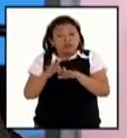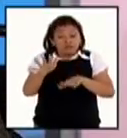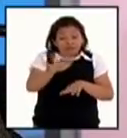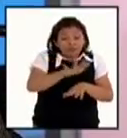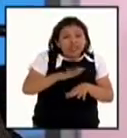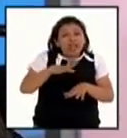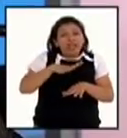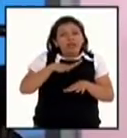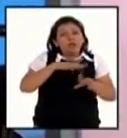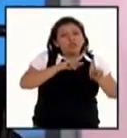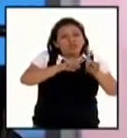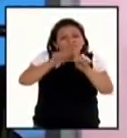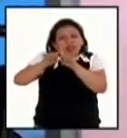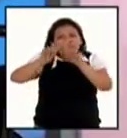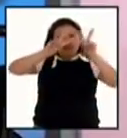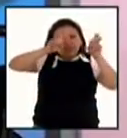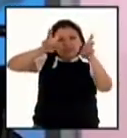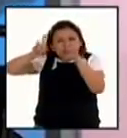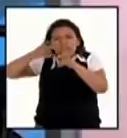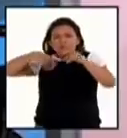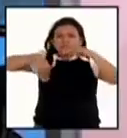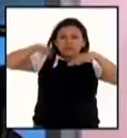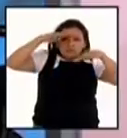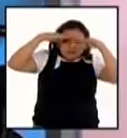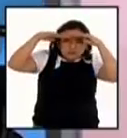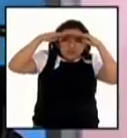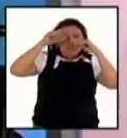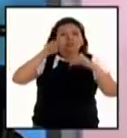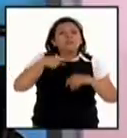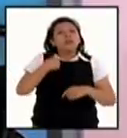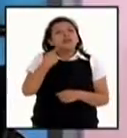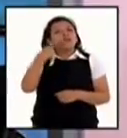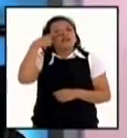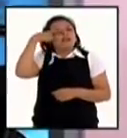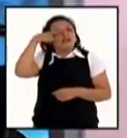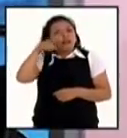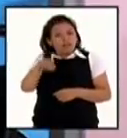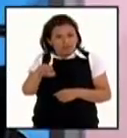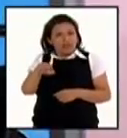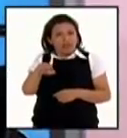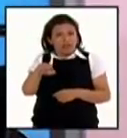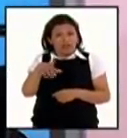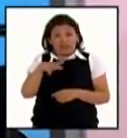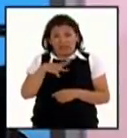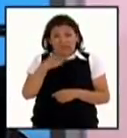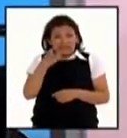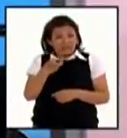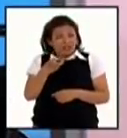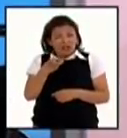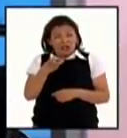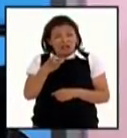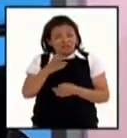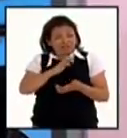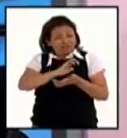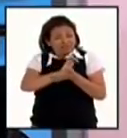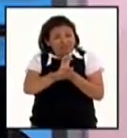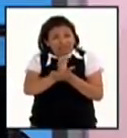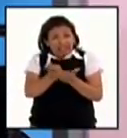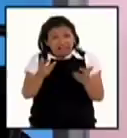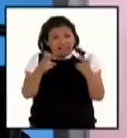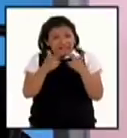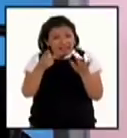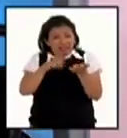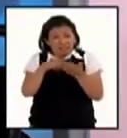diferentes reflexiones y a las denuncias que constituyen esta versión terrible de la discriminación religiosa.